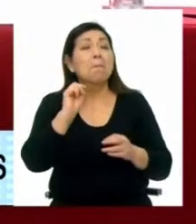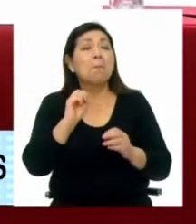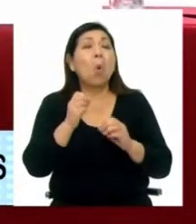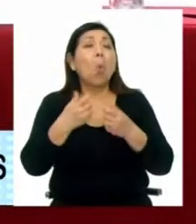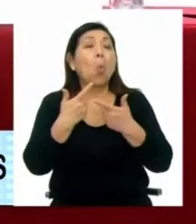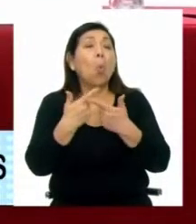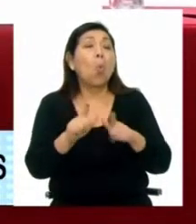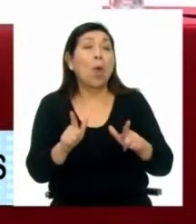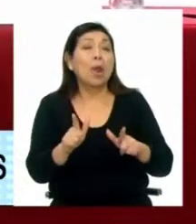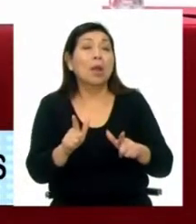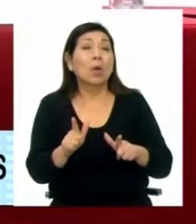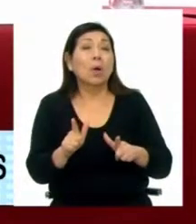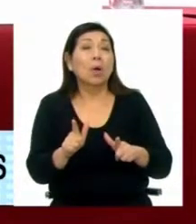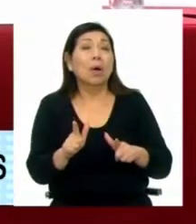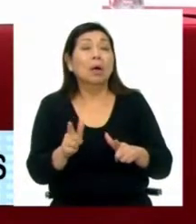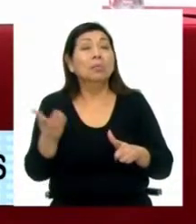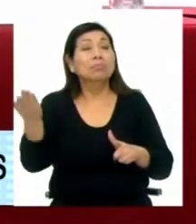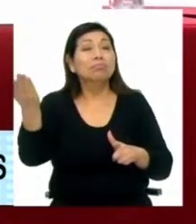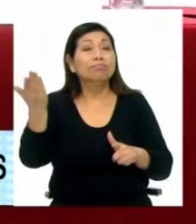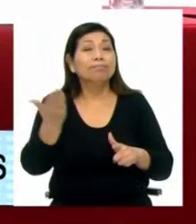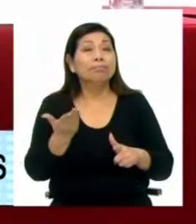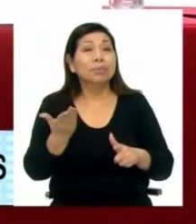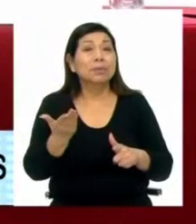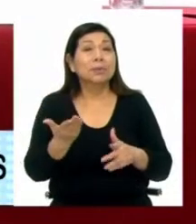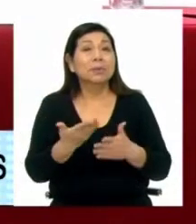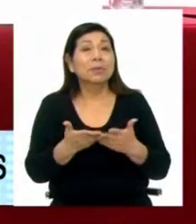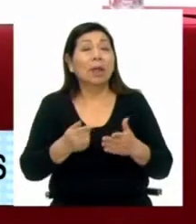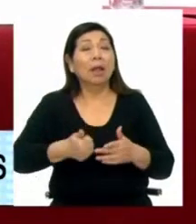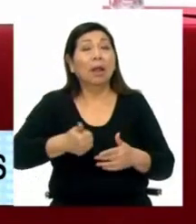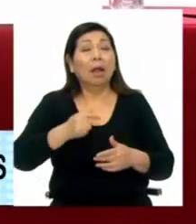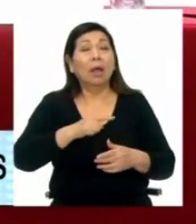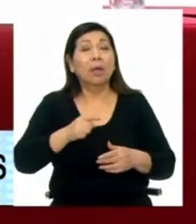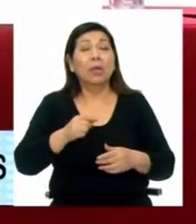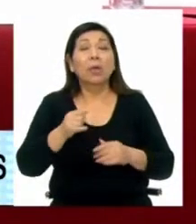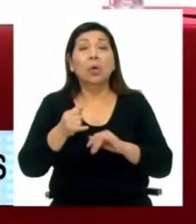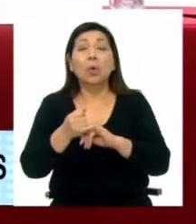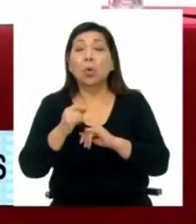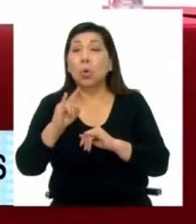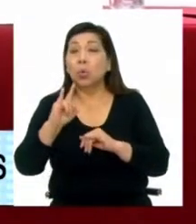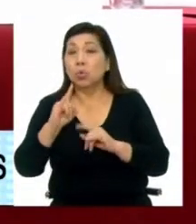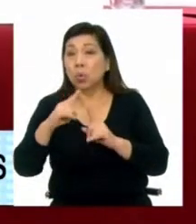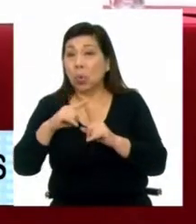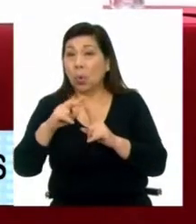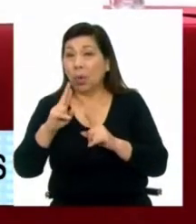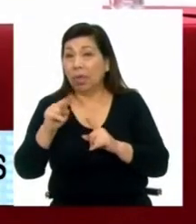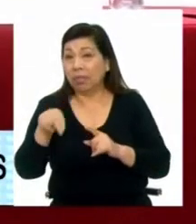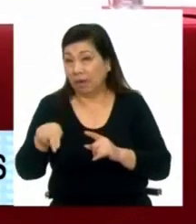y también donde estarían pidiendo las cabezas, entre ellas del jefe de la SUTRAN. También